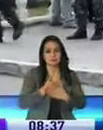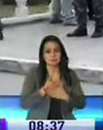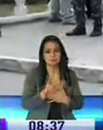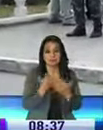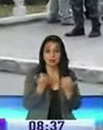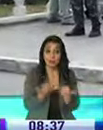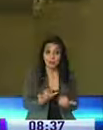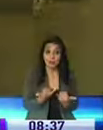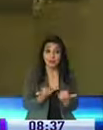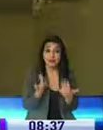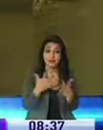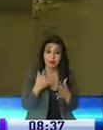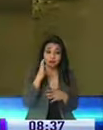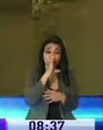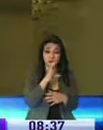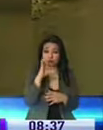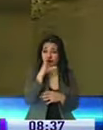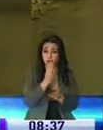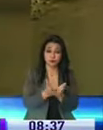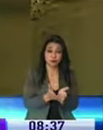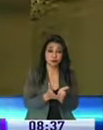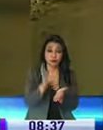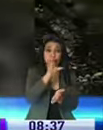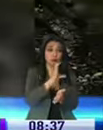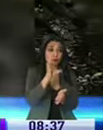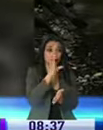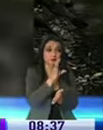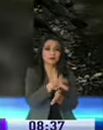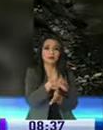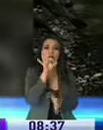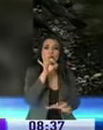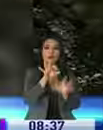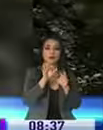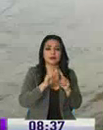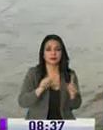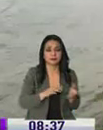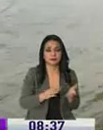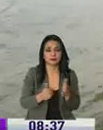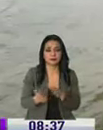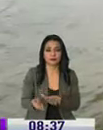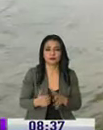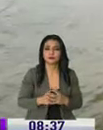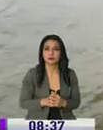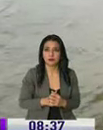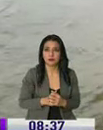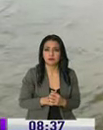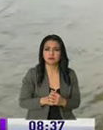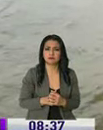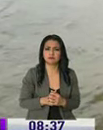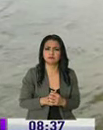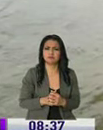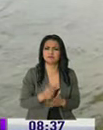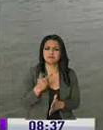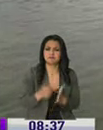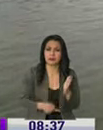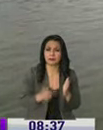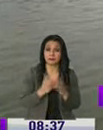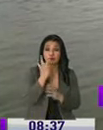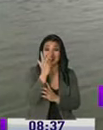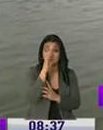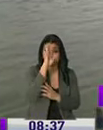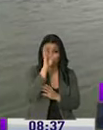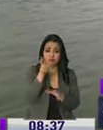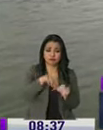esas... operaciones de rescate, fueron encontrados fallecidos. Participaban en la búsqueda y localización de un